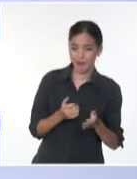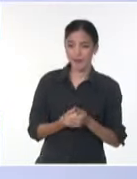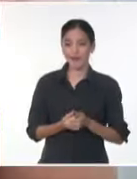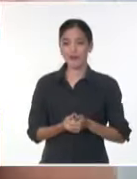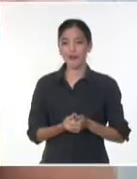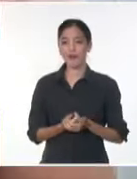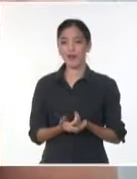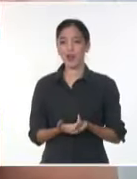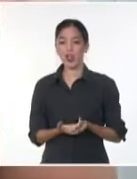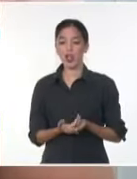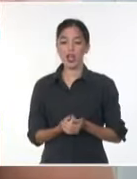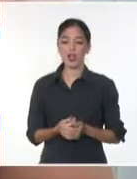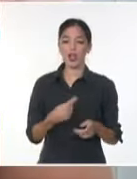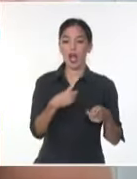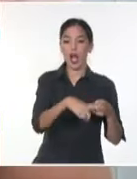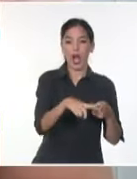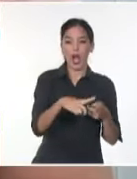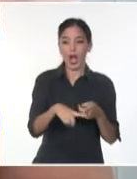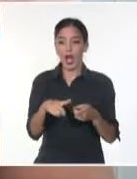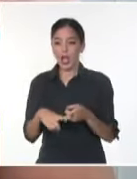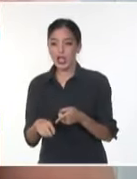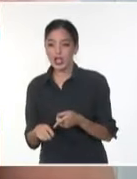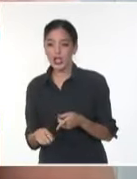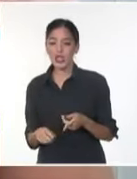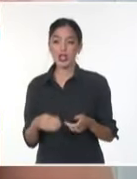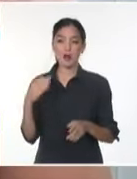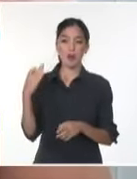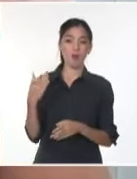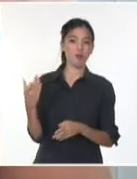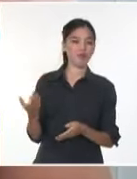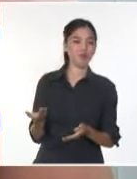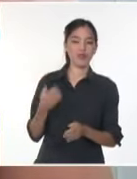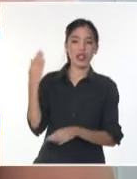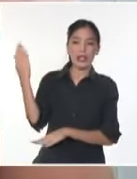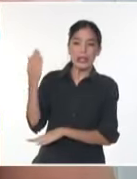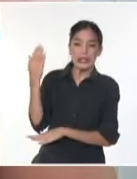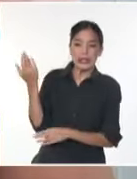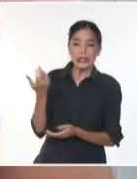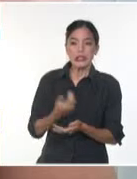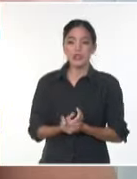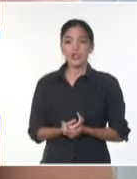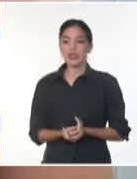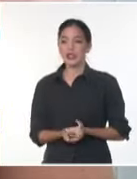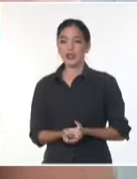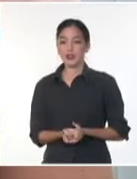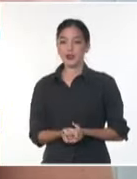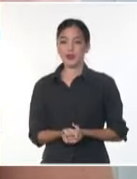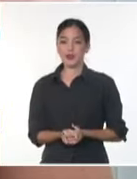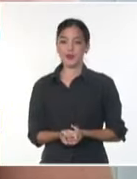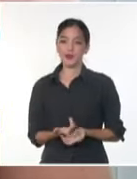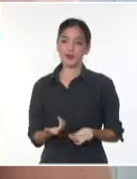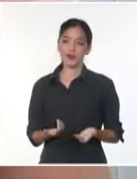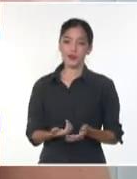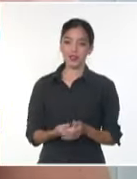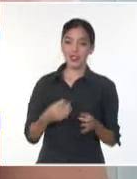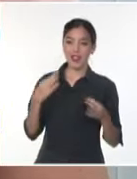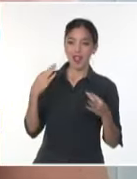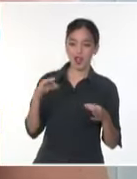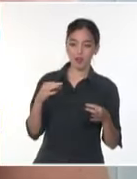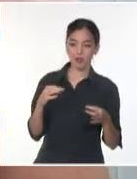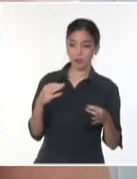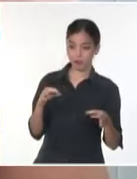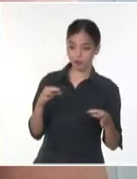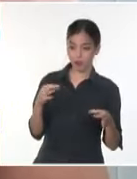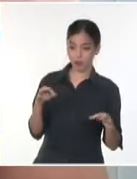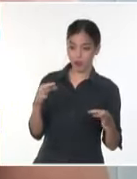refrigeración si el equipo no está homologado en nuestros laboratorios lo primero que tiene que hacer es antes de comprar enviar muestras a los